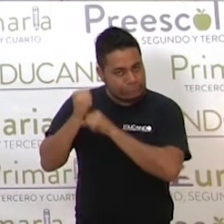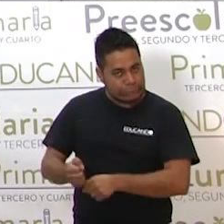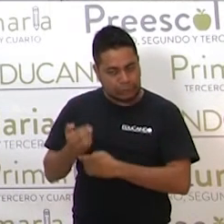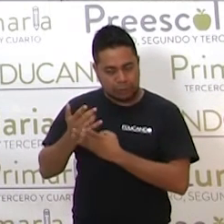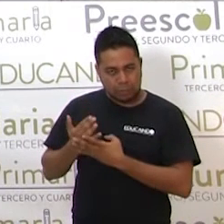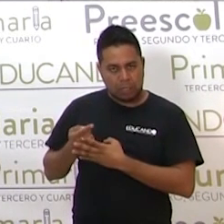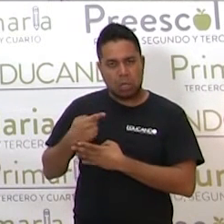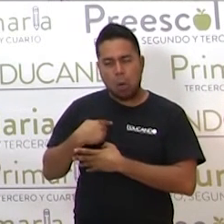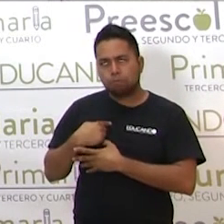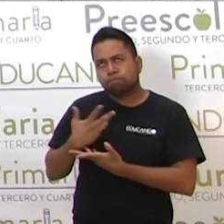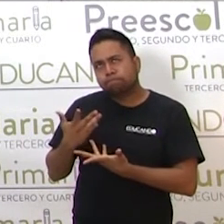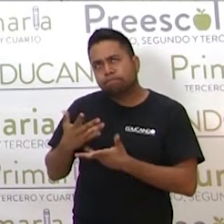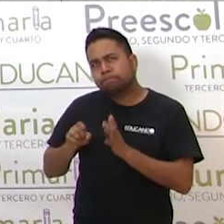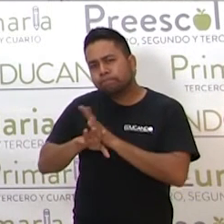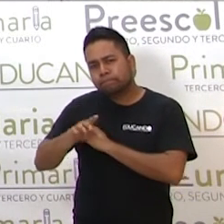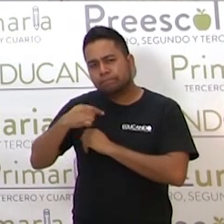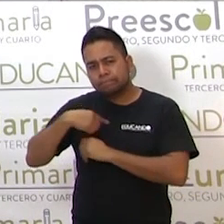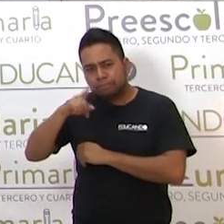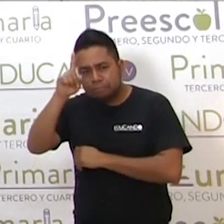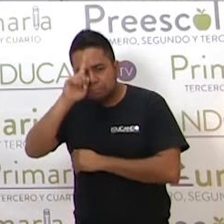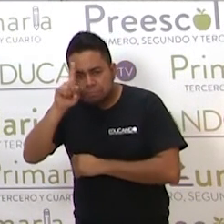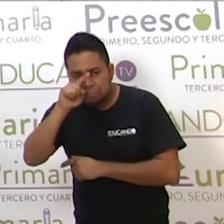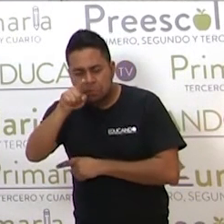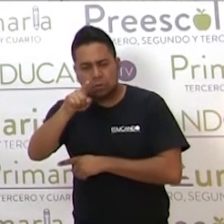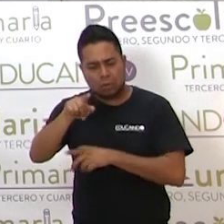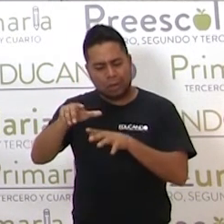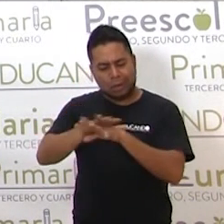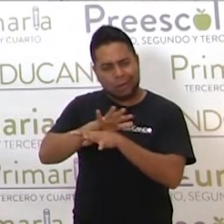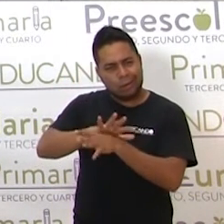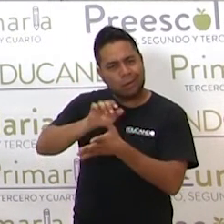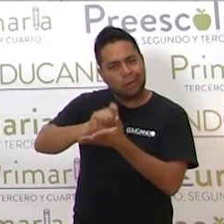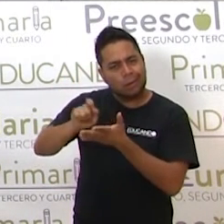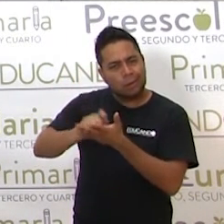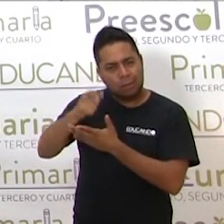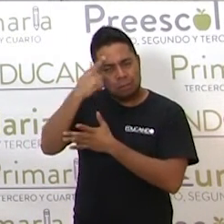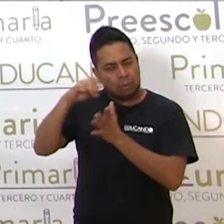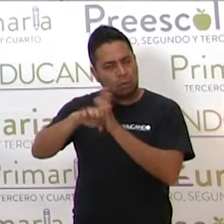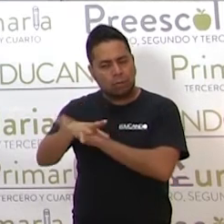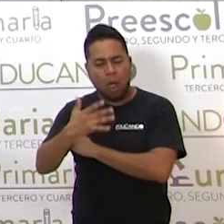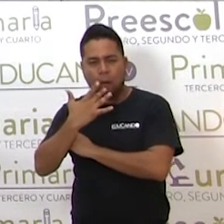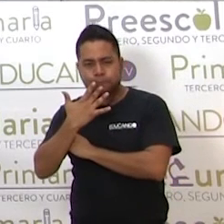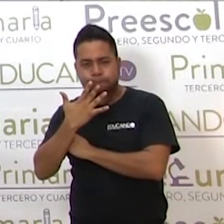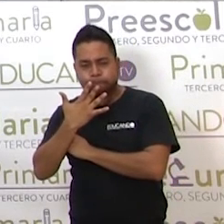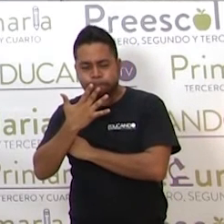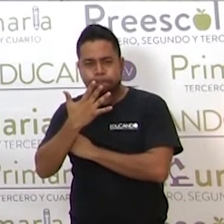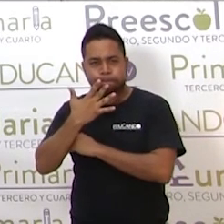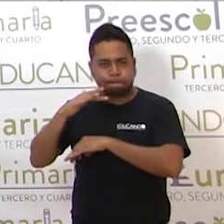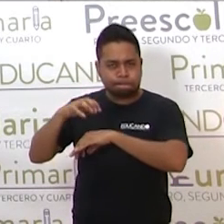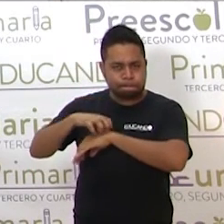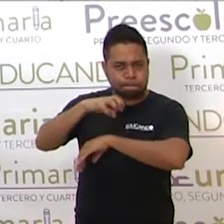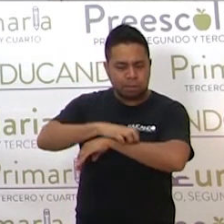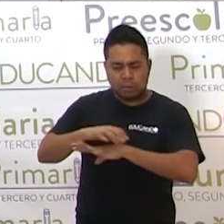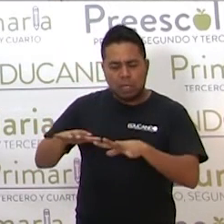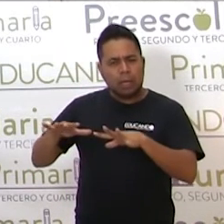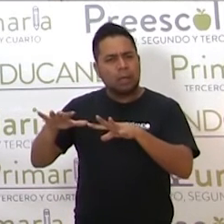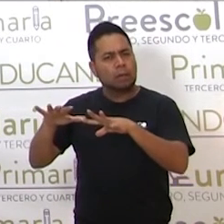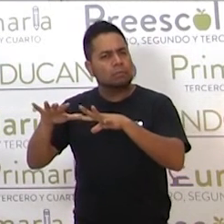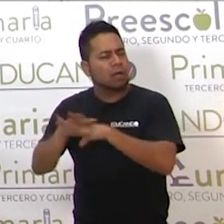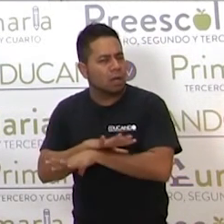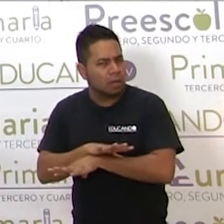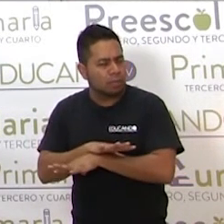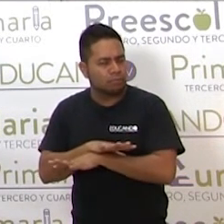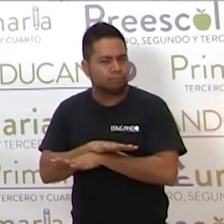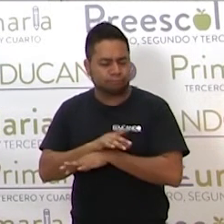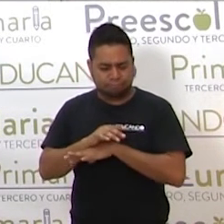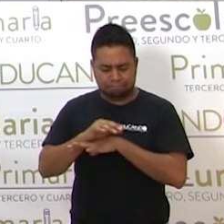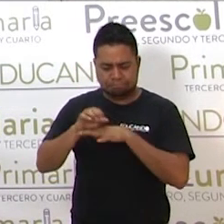ejemplo, que ustedes podrían modificar ese elemento de las ranas y cambiarlas por